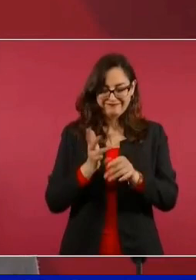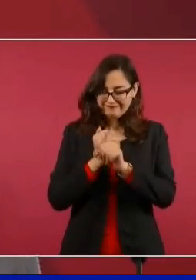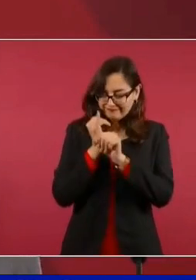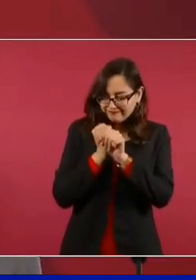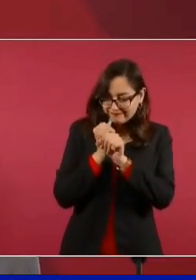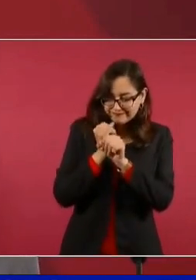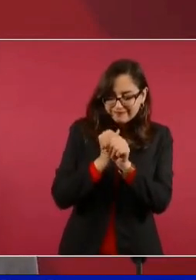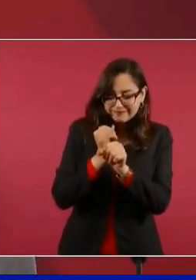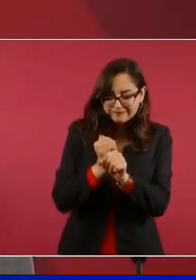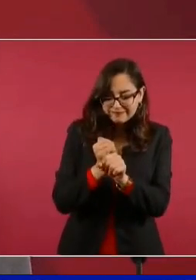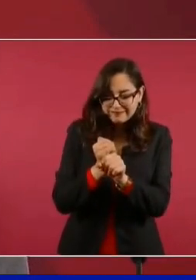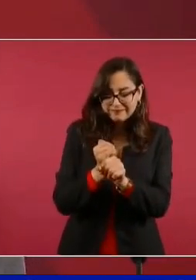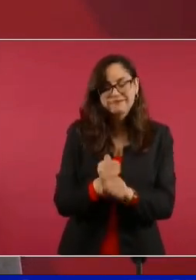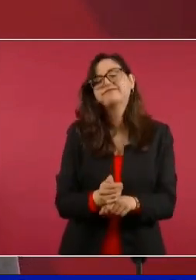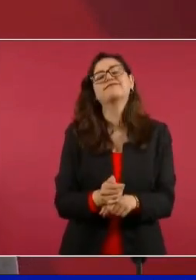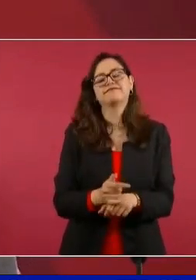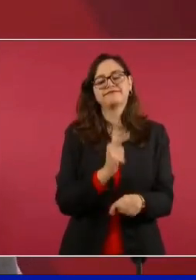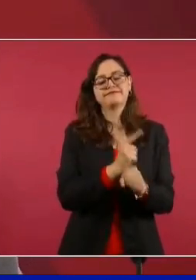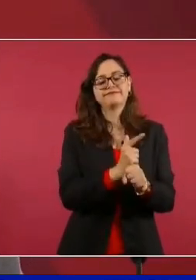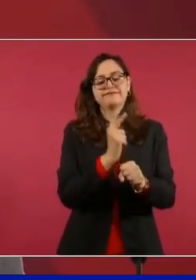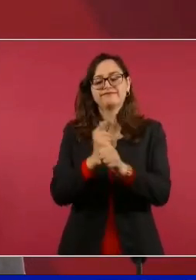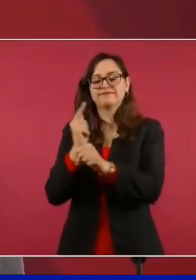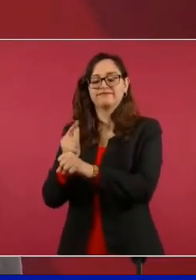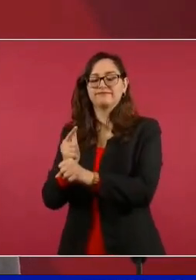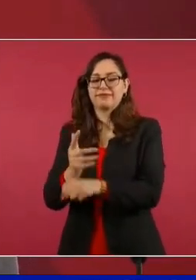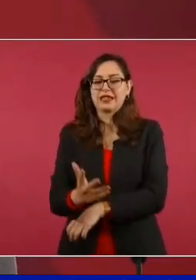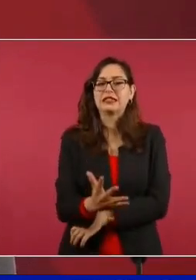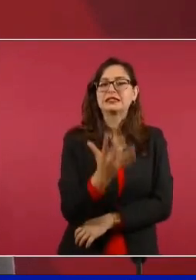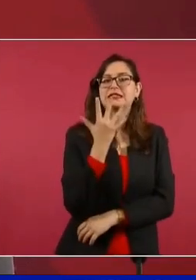claro, de alto grado.